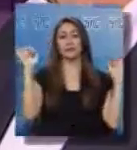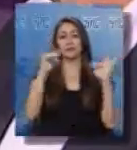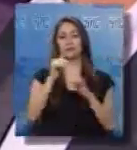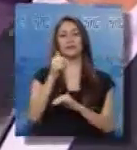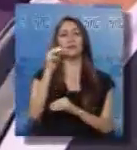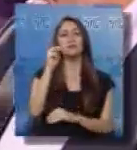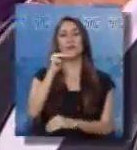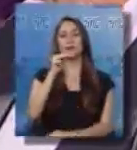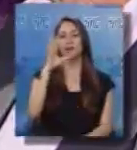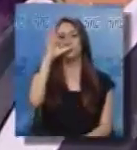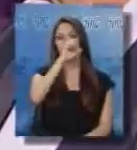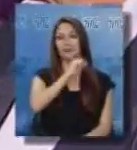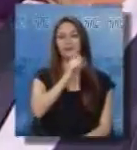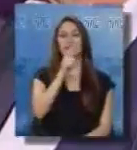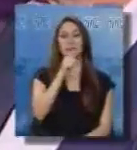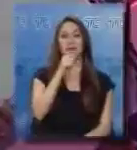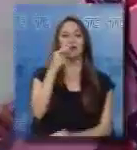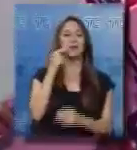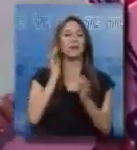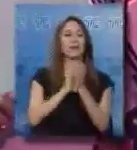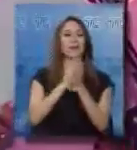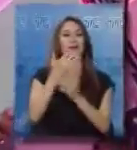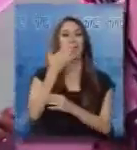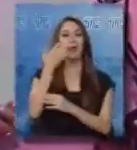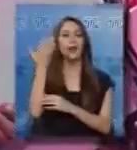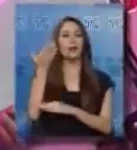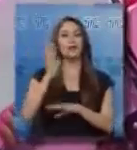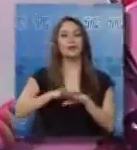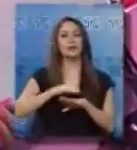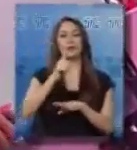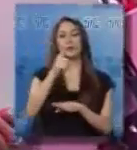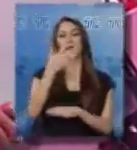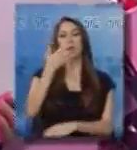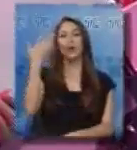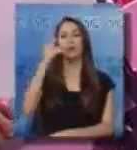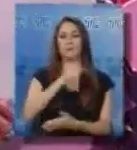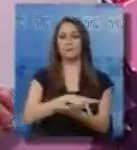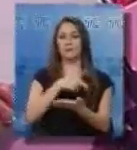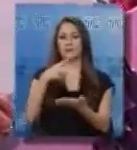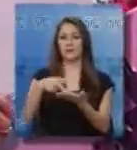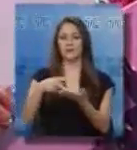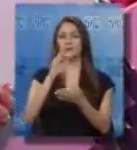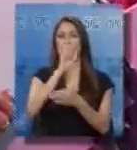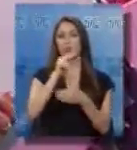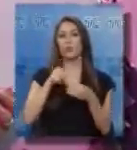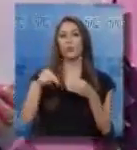noche del martes, que fue amenizado con villancicos interpretados por la banda sinfónica y el coro de Pichincha.